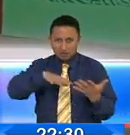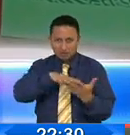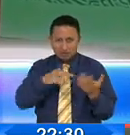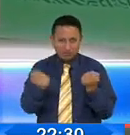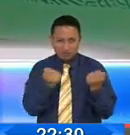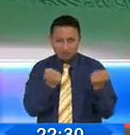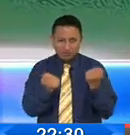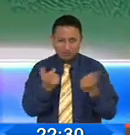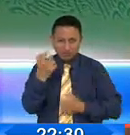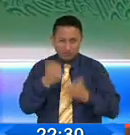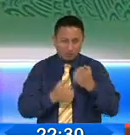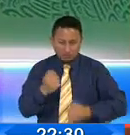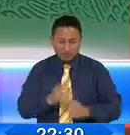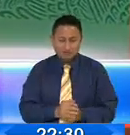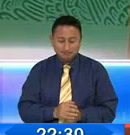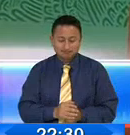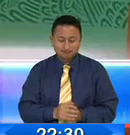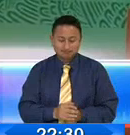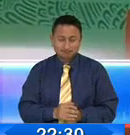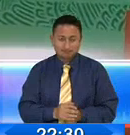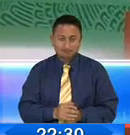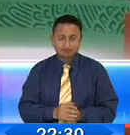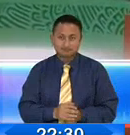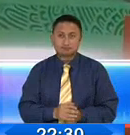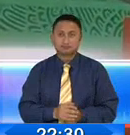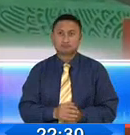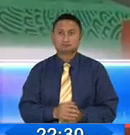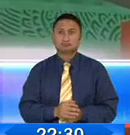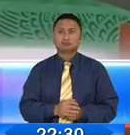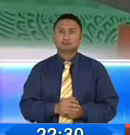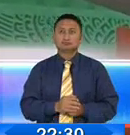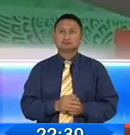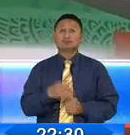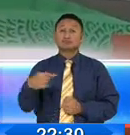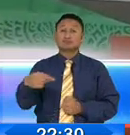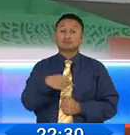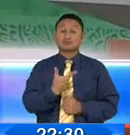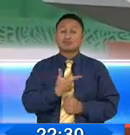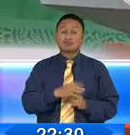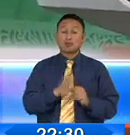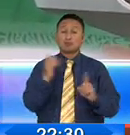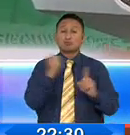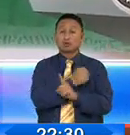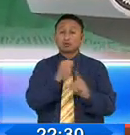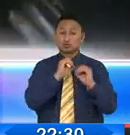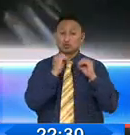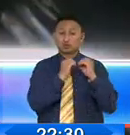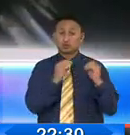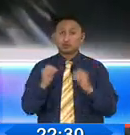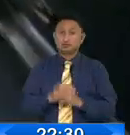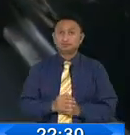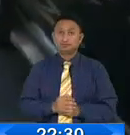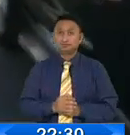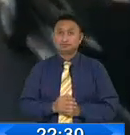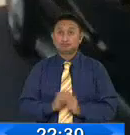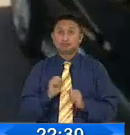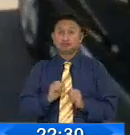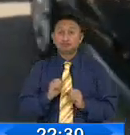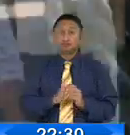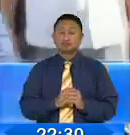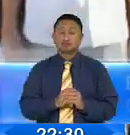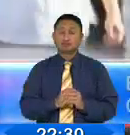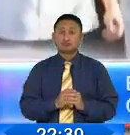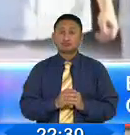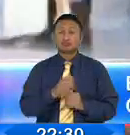inestabilidad, sin duda es delincuencia organizada. Mientras que observadores de la Organización de